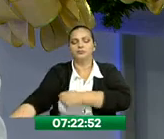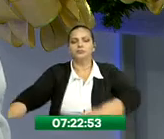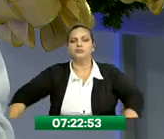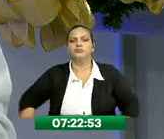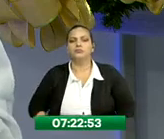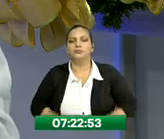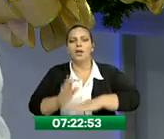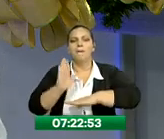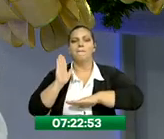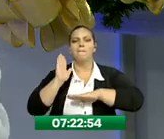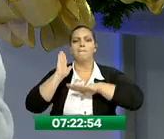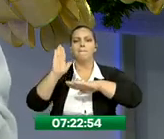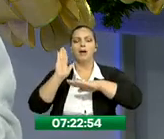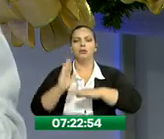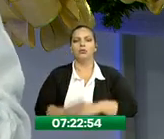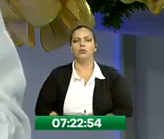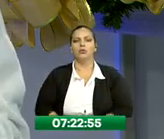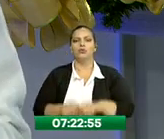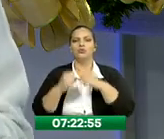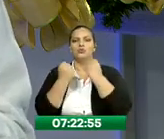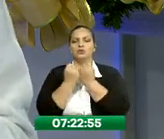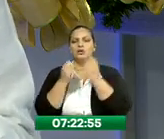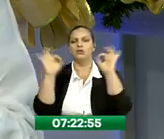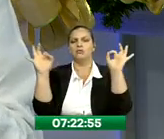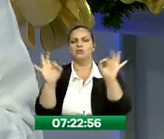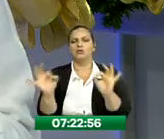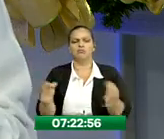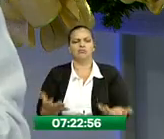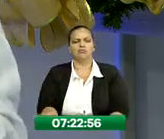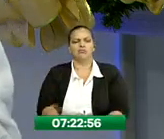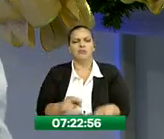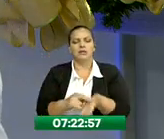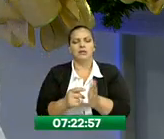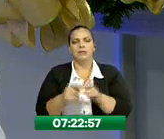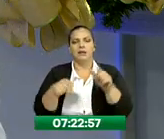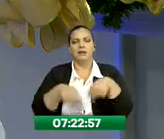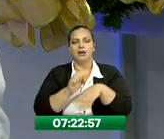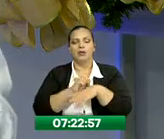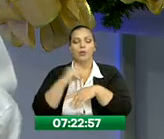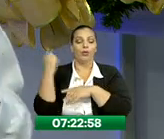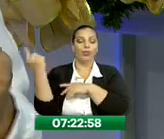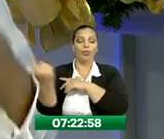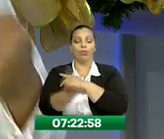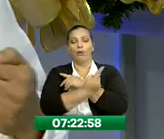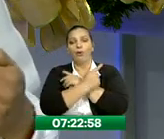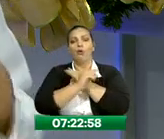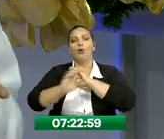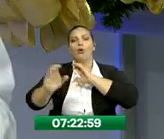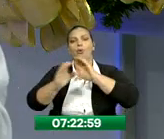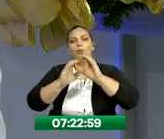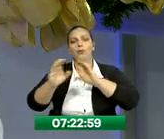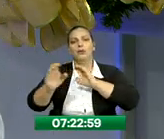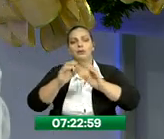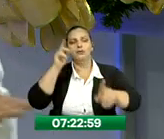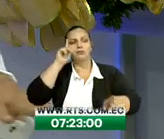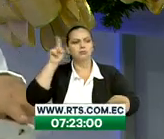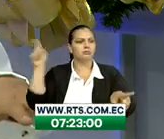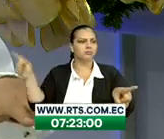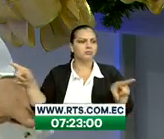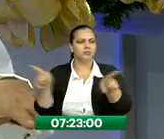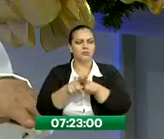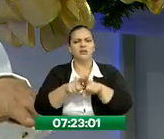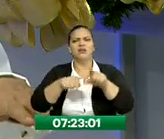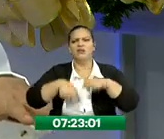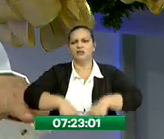pacto social energético, en que debemos de ponernos de acuerdo a los ecuatorianos y superar la paradoja. Tenemos muchos